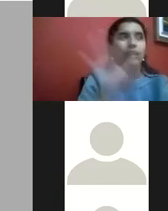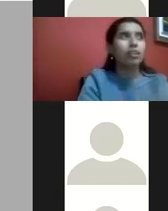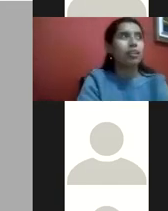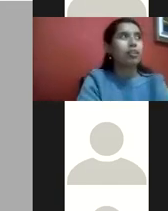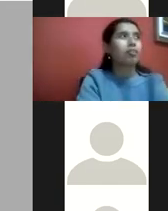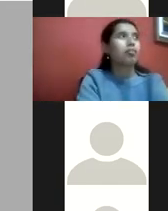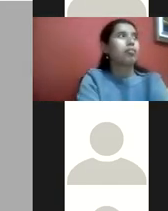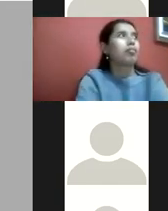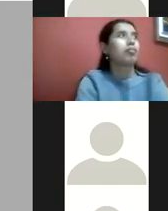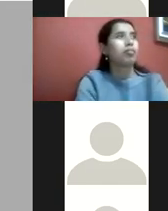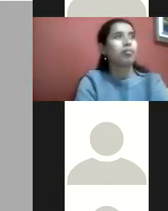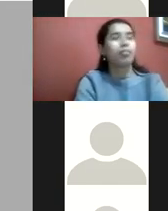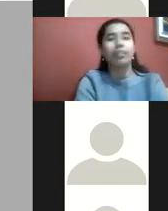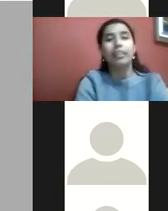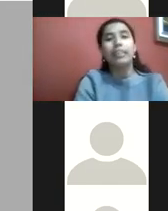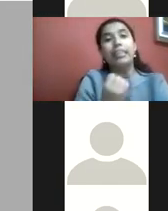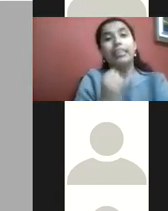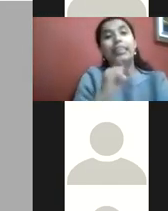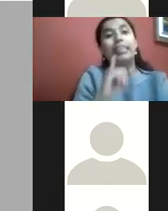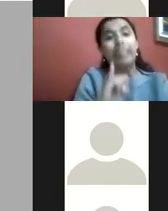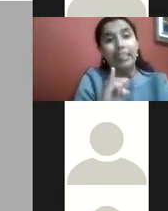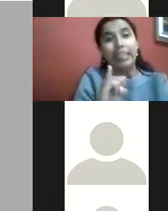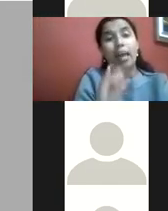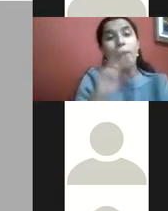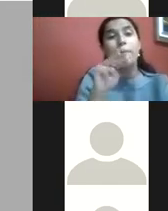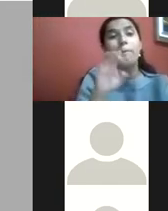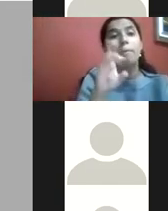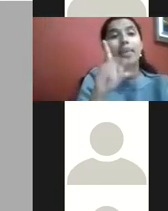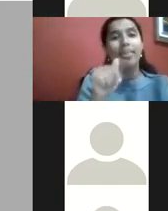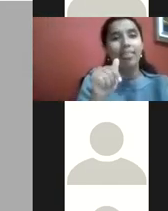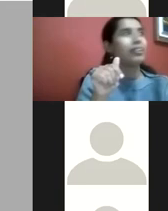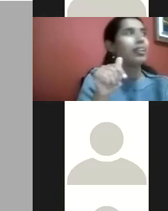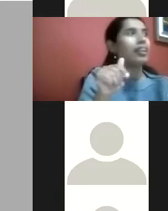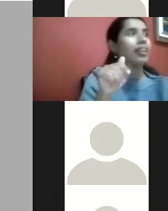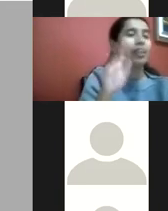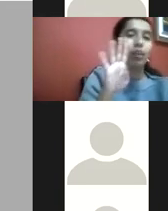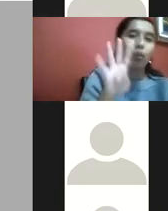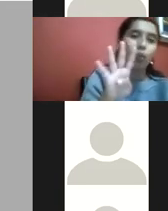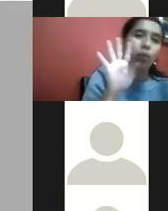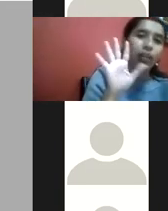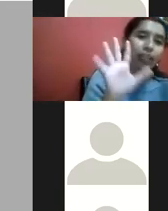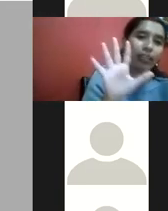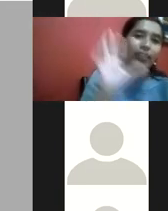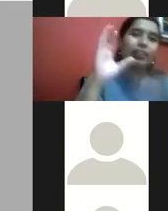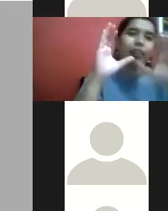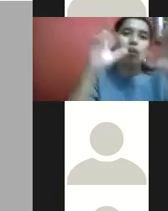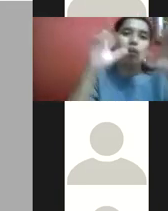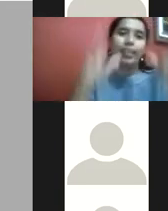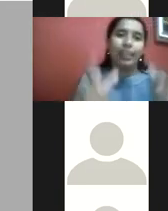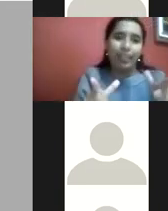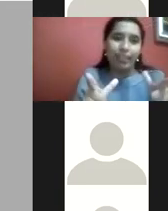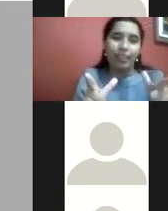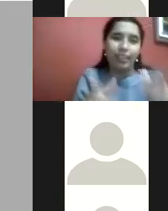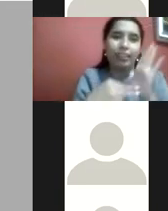Luego dice, si la media de esa muestra es de 49 clientes, o sea, la media muestral